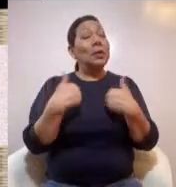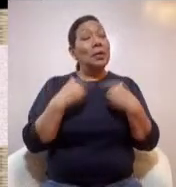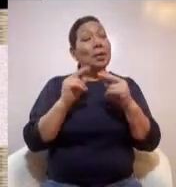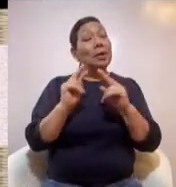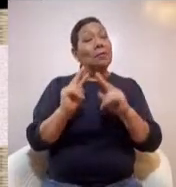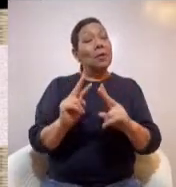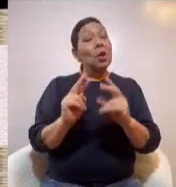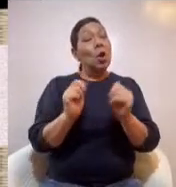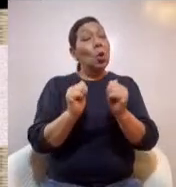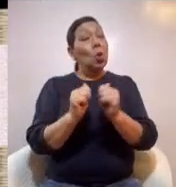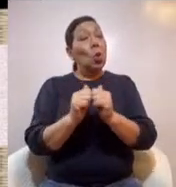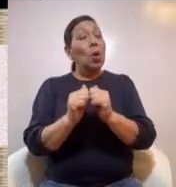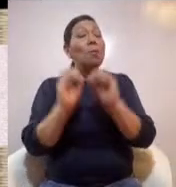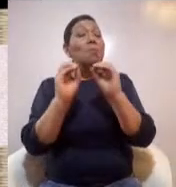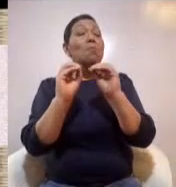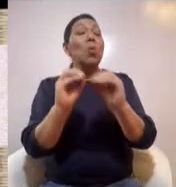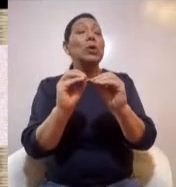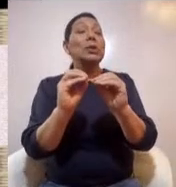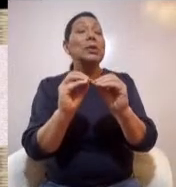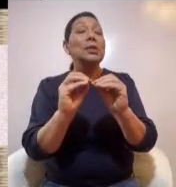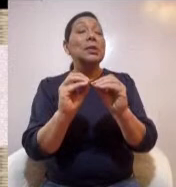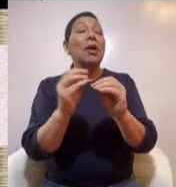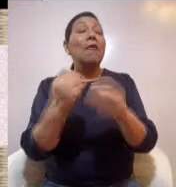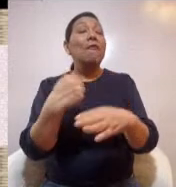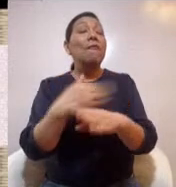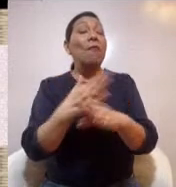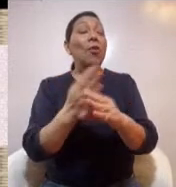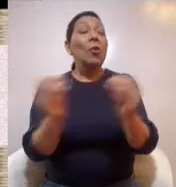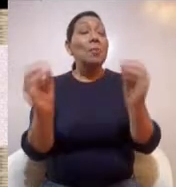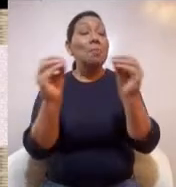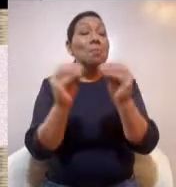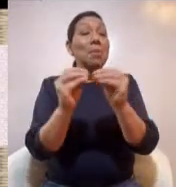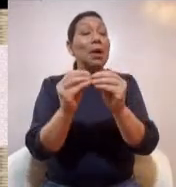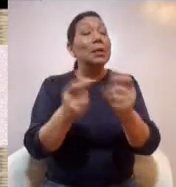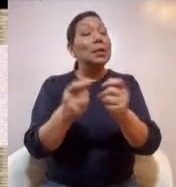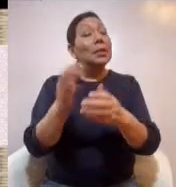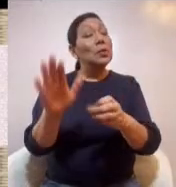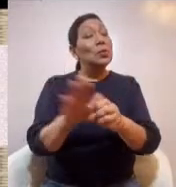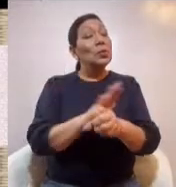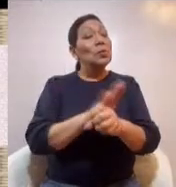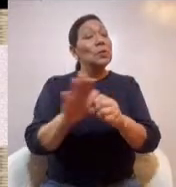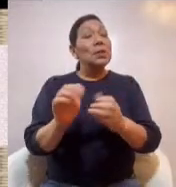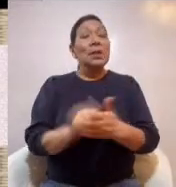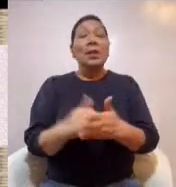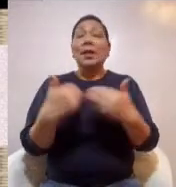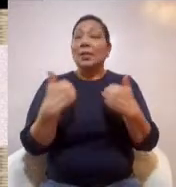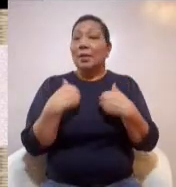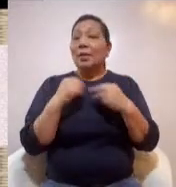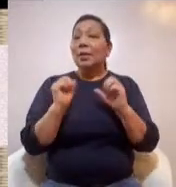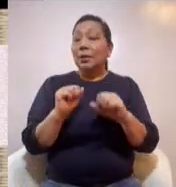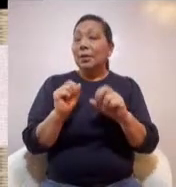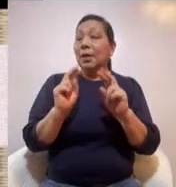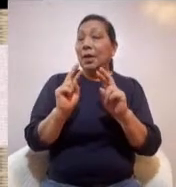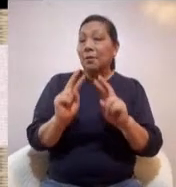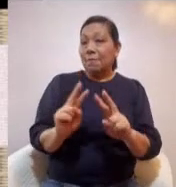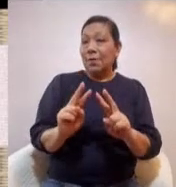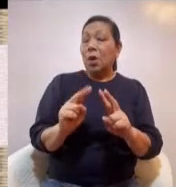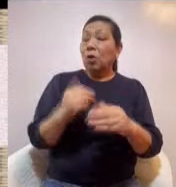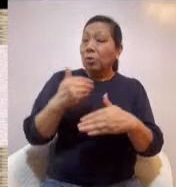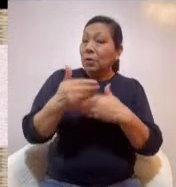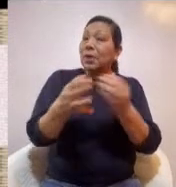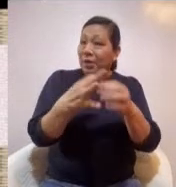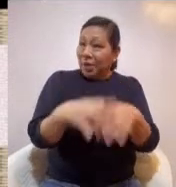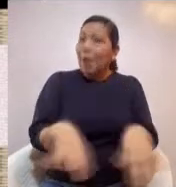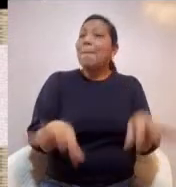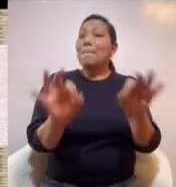lo que tiene que ver con la puesta en marcha del sistema y del sistema de manera eficiente. Entonces tiene que ver